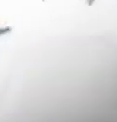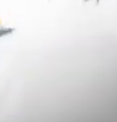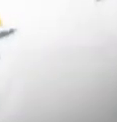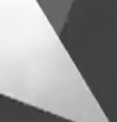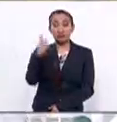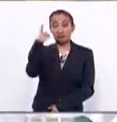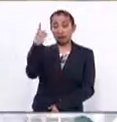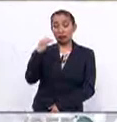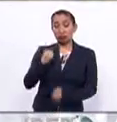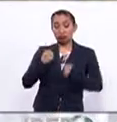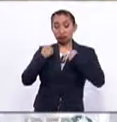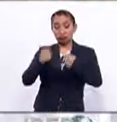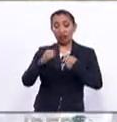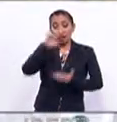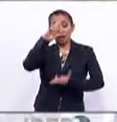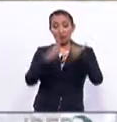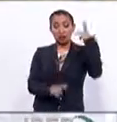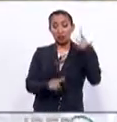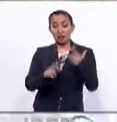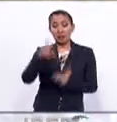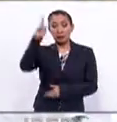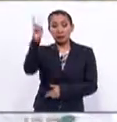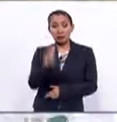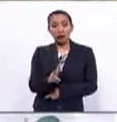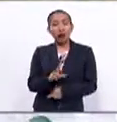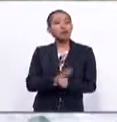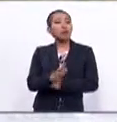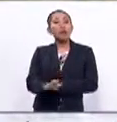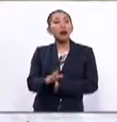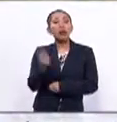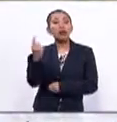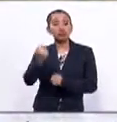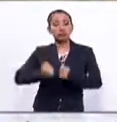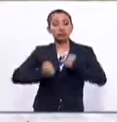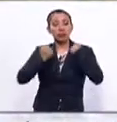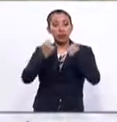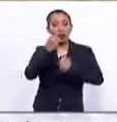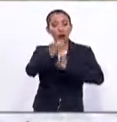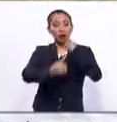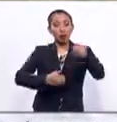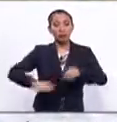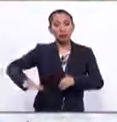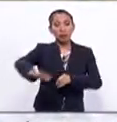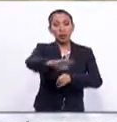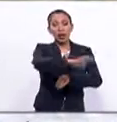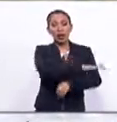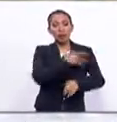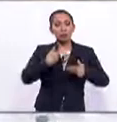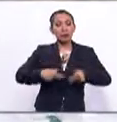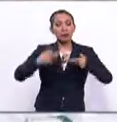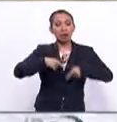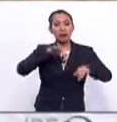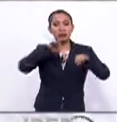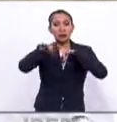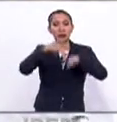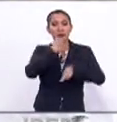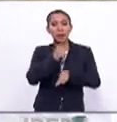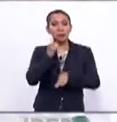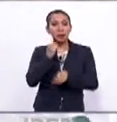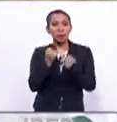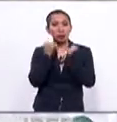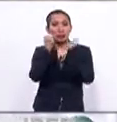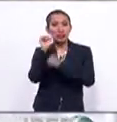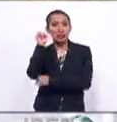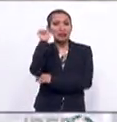Una de las fortalezas de la revolución bolivariana es el poder obrero, el poder de la clase obrera, el